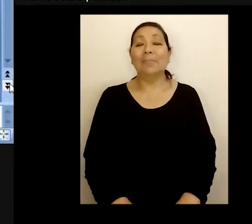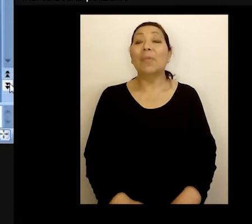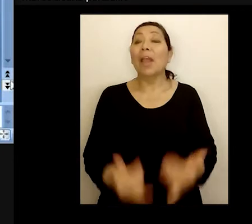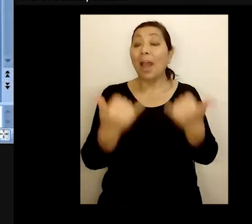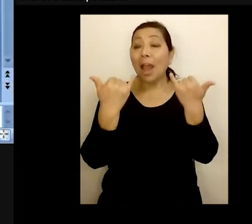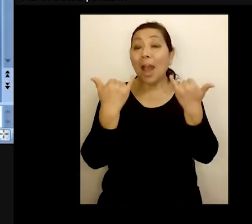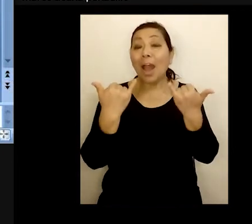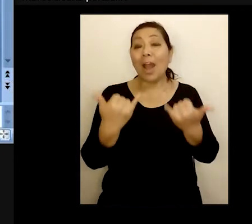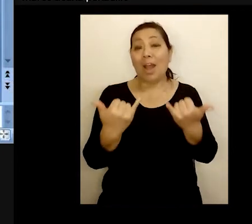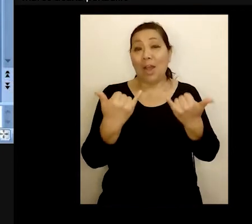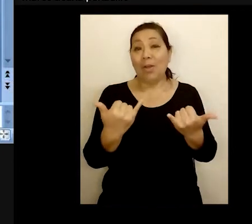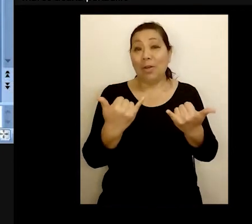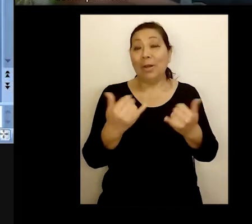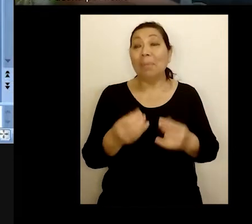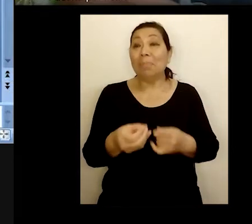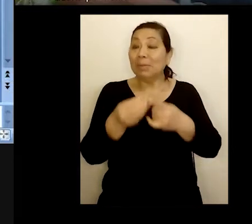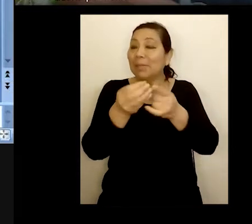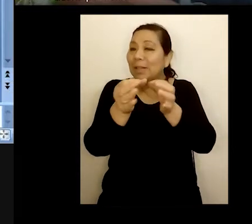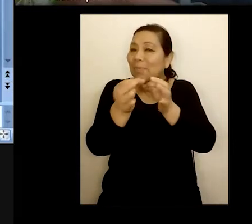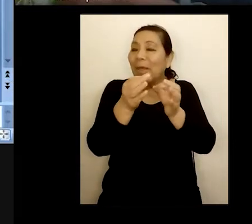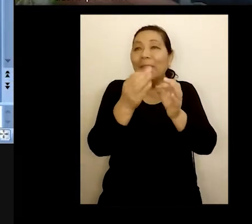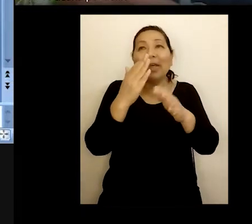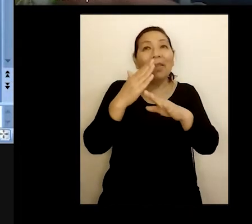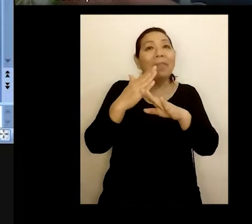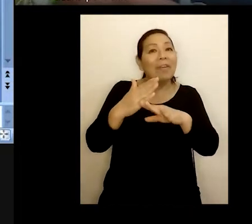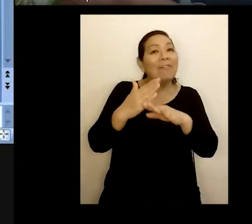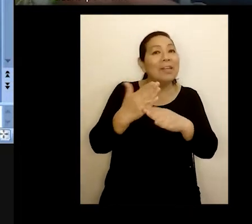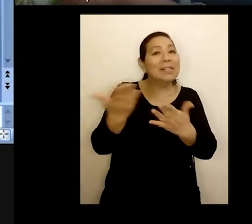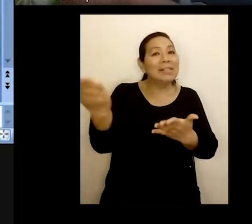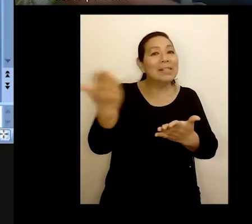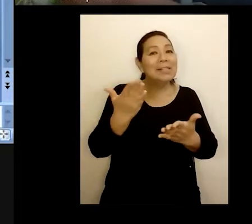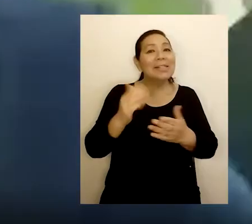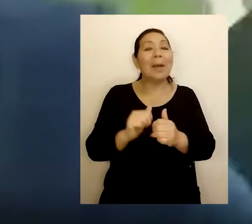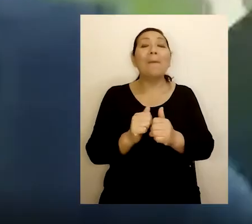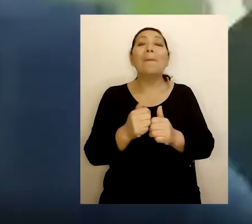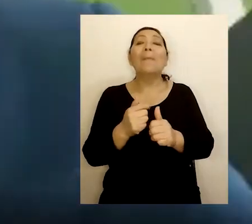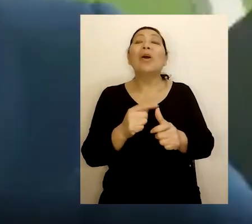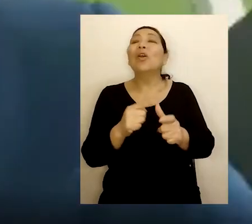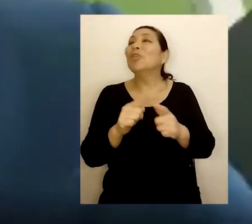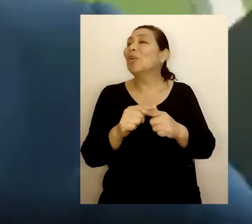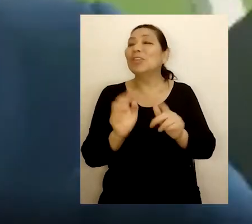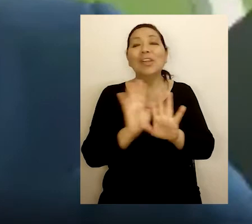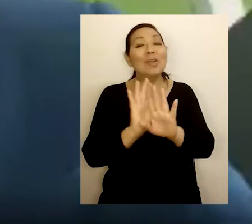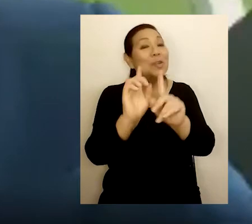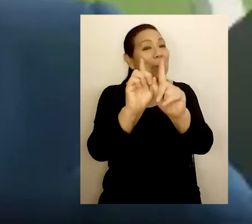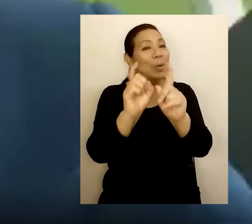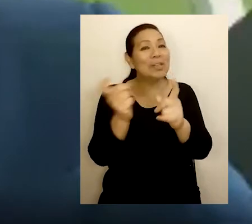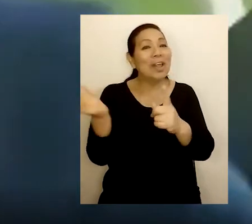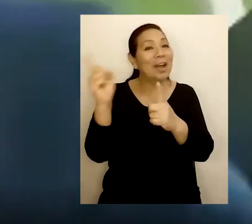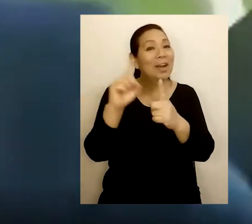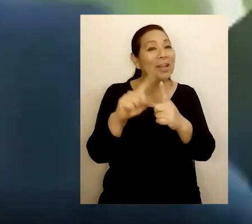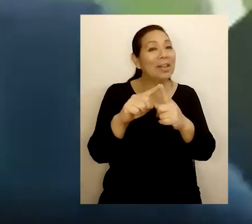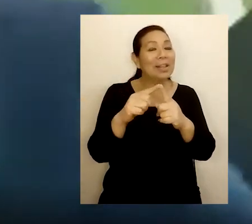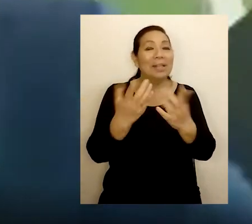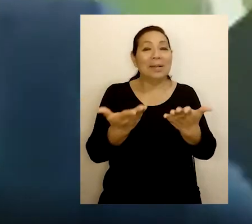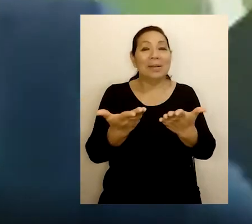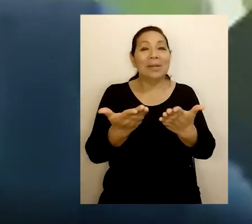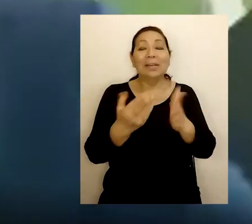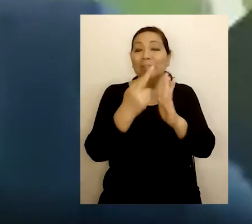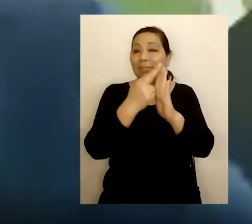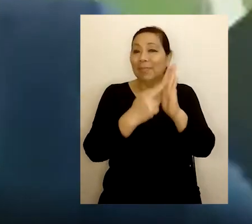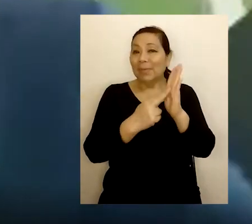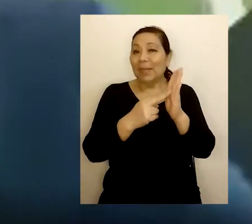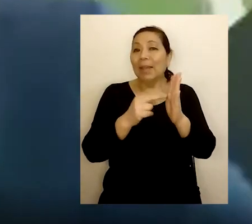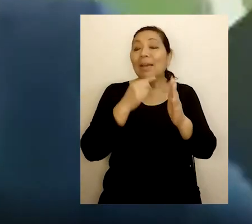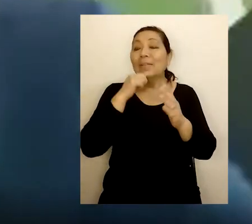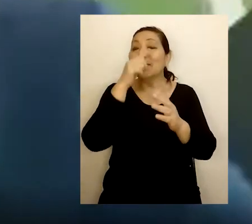Ahora, ese es el principal argumento de defensa de beneficiario. Entonces, no se ha cuestionado acá que la resolución